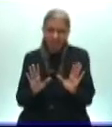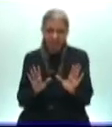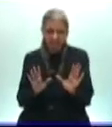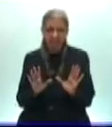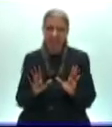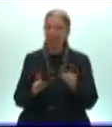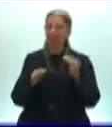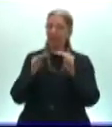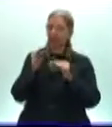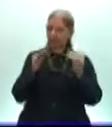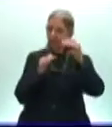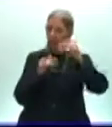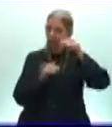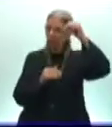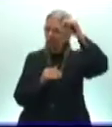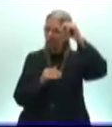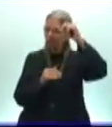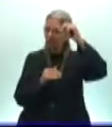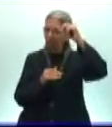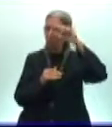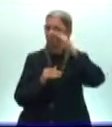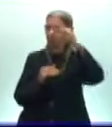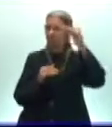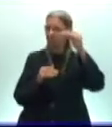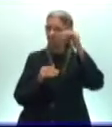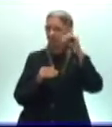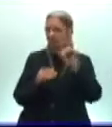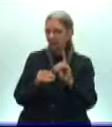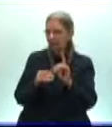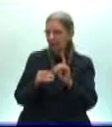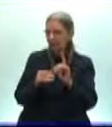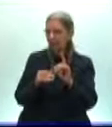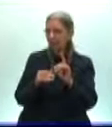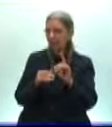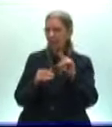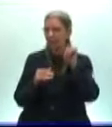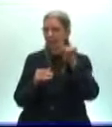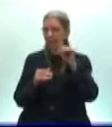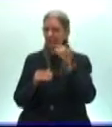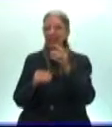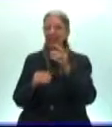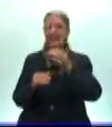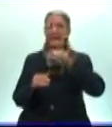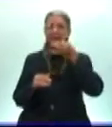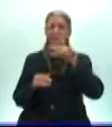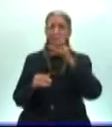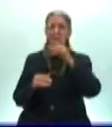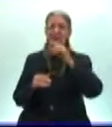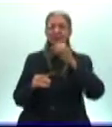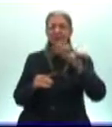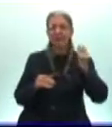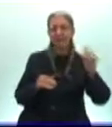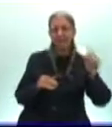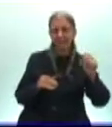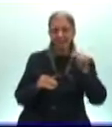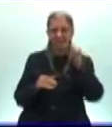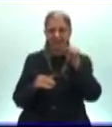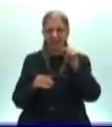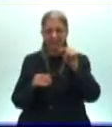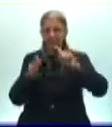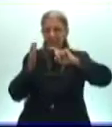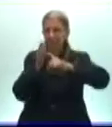denominador expresiones algebraicas en las cuales tengamos que factorizar. Pero en este caso, para